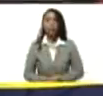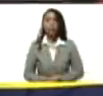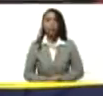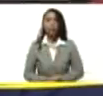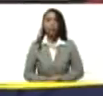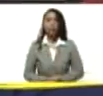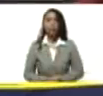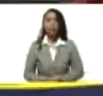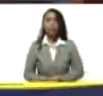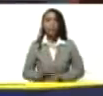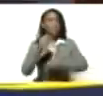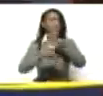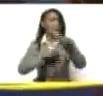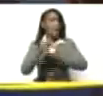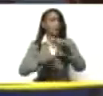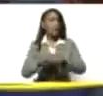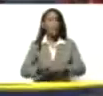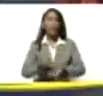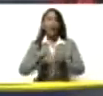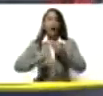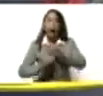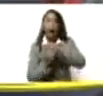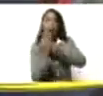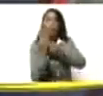la consolidación del alba